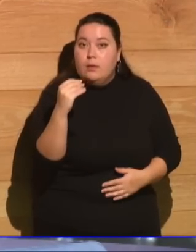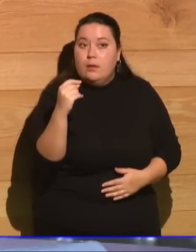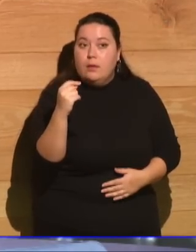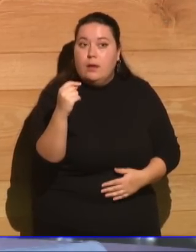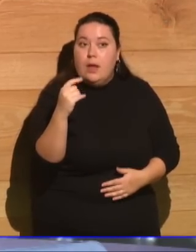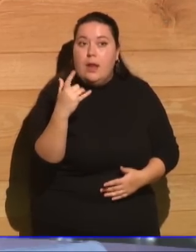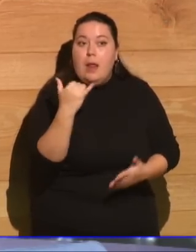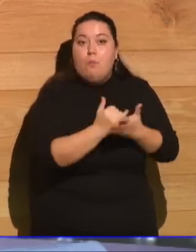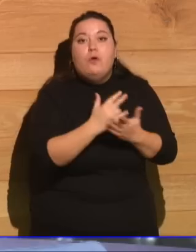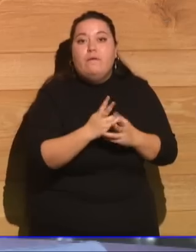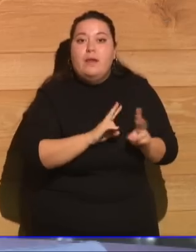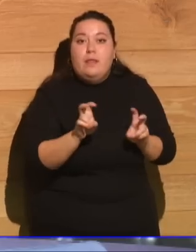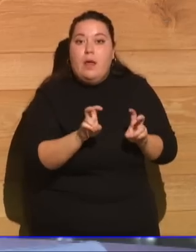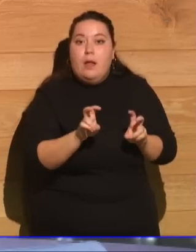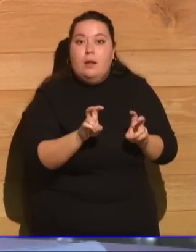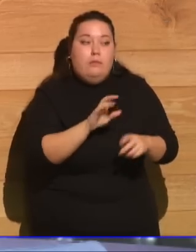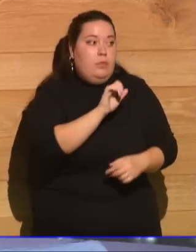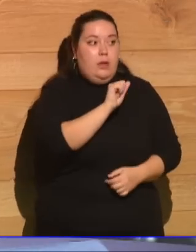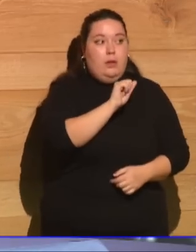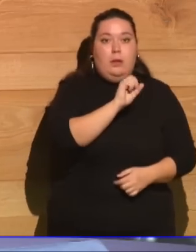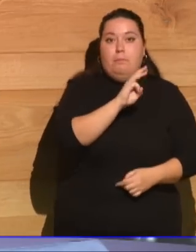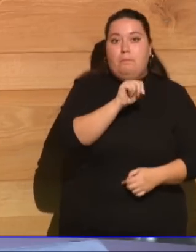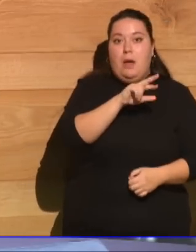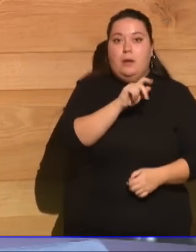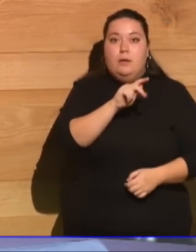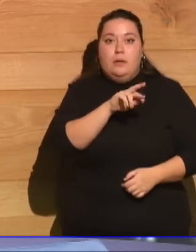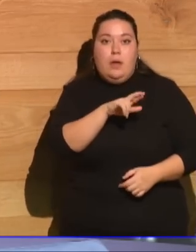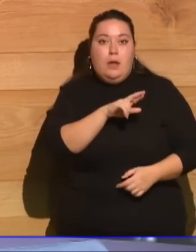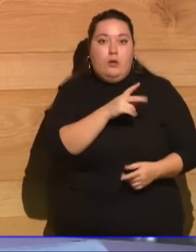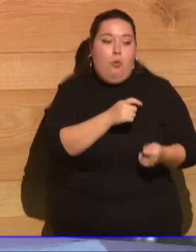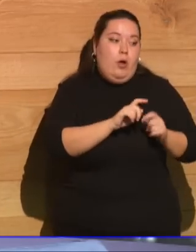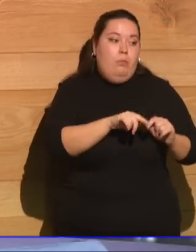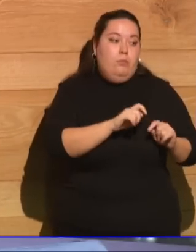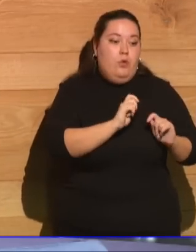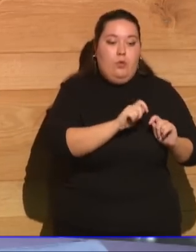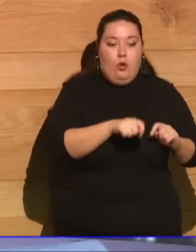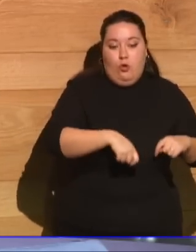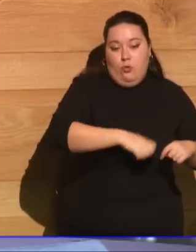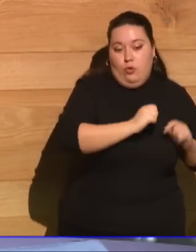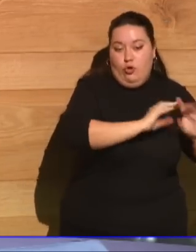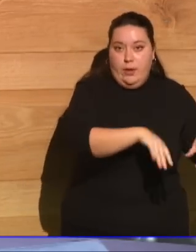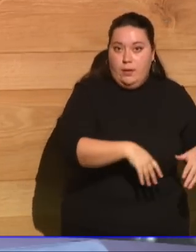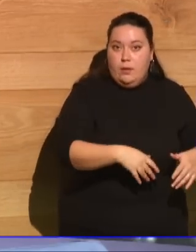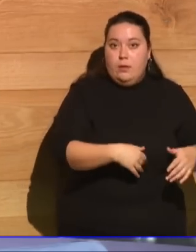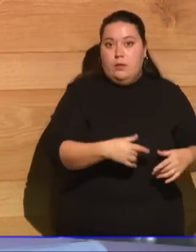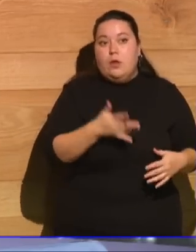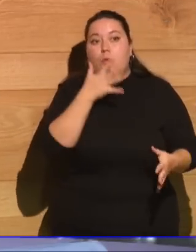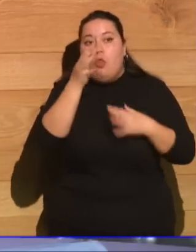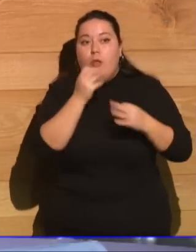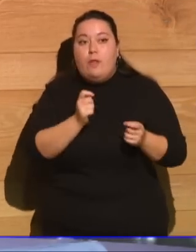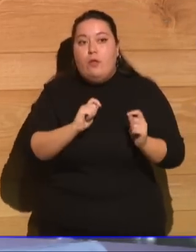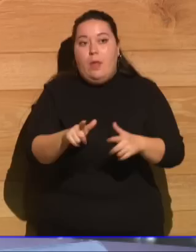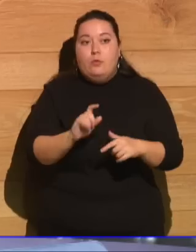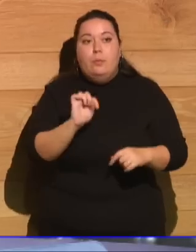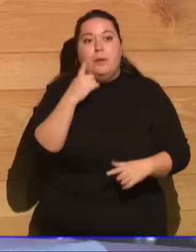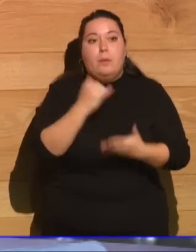inicial. Y después Parker se haría cargo del borrador. Esa era la idea. Organiza los acontecimientos a partir de los datos que te vayamos dando, haces un